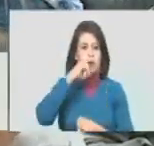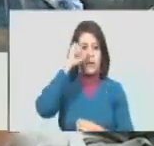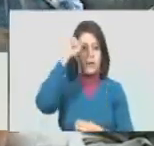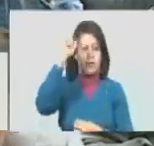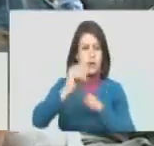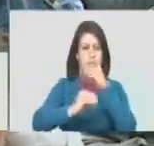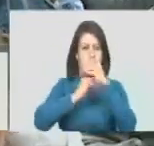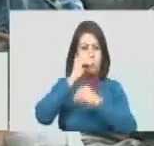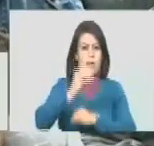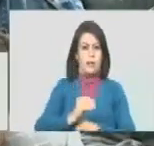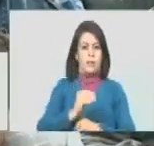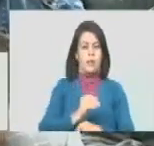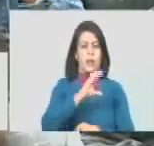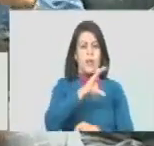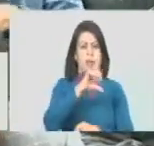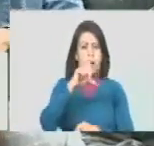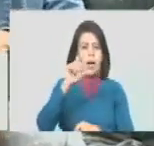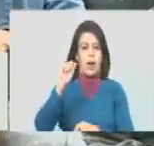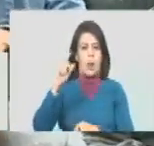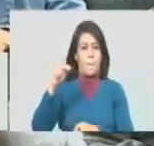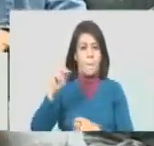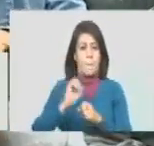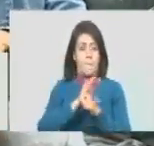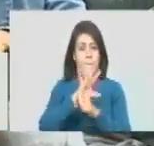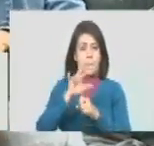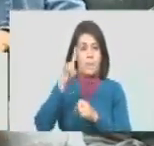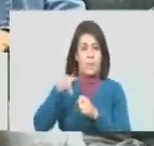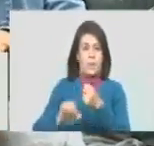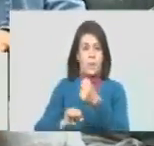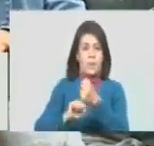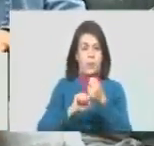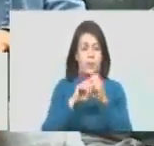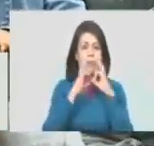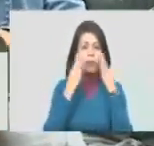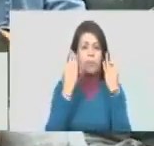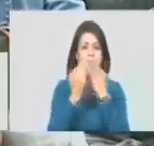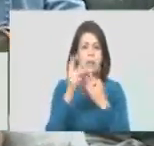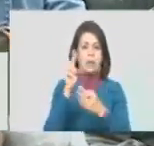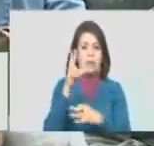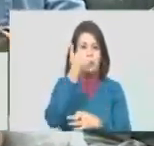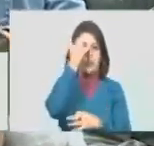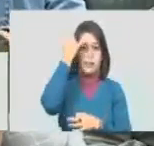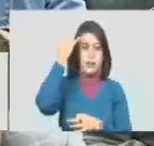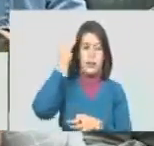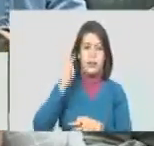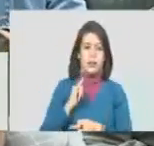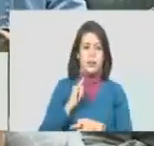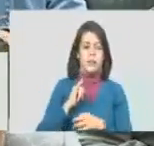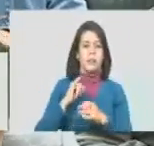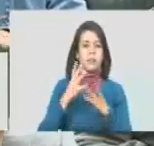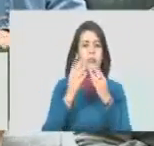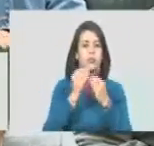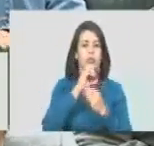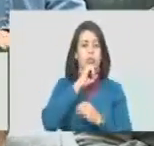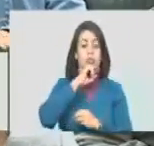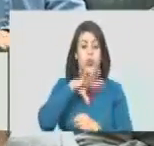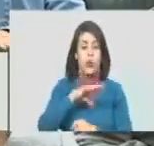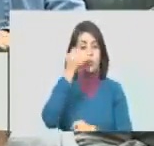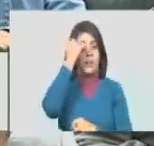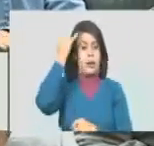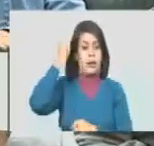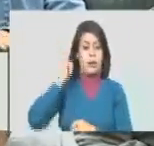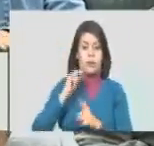con la creación de los CLAC, un logro para apoyar también a las familias venezolanas. Yaracuy está lleno de historia,